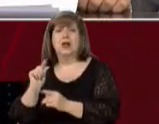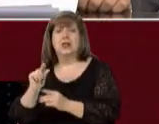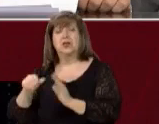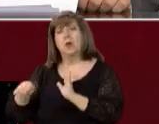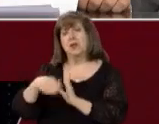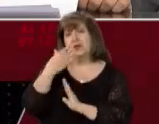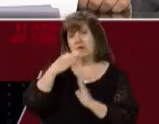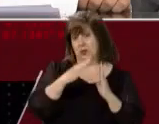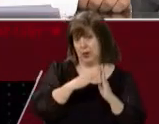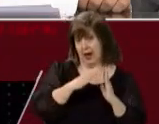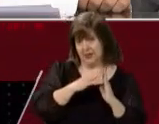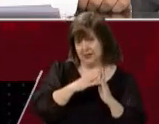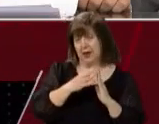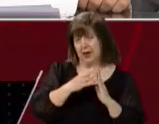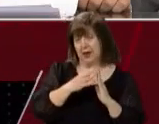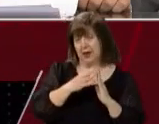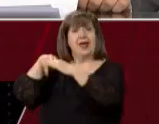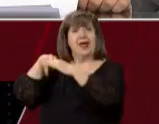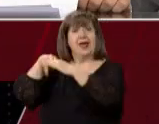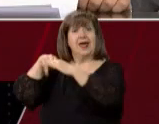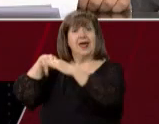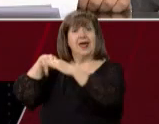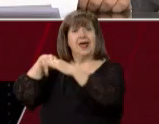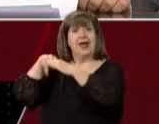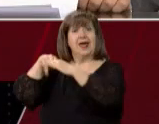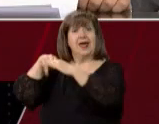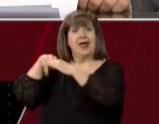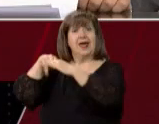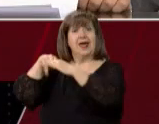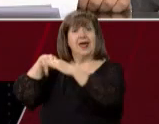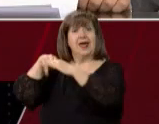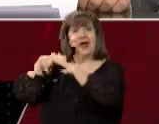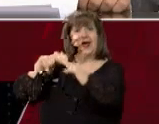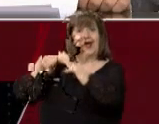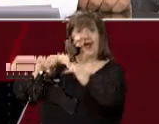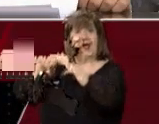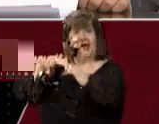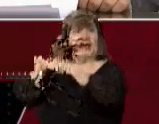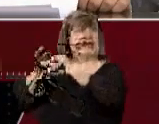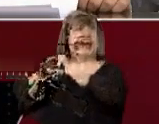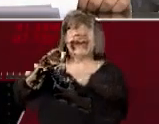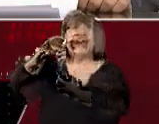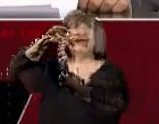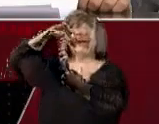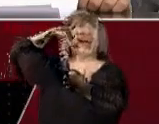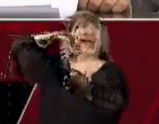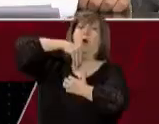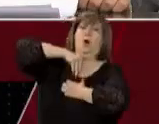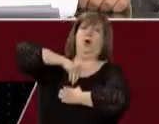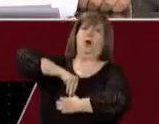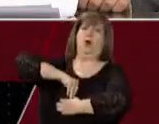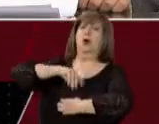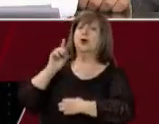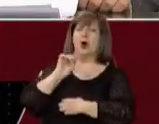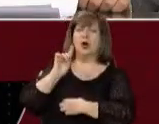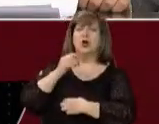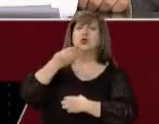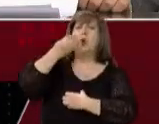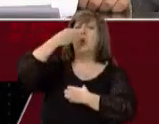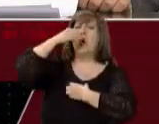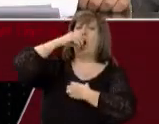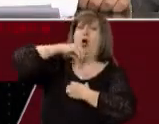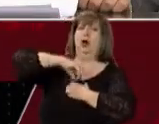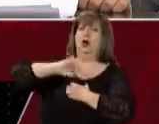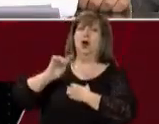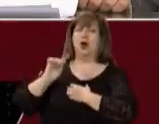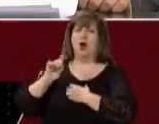que se internan o porque requieren oxígeno, pero no porque requieran intubación. Claro, no Intubación están son los pacientes saturando, que no requieren saturan como se terapia